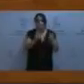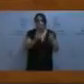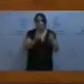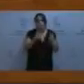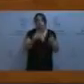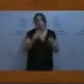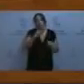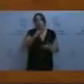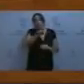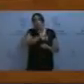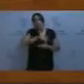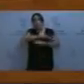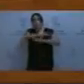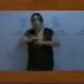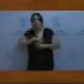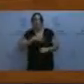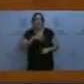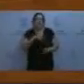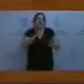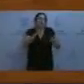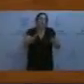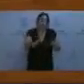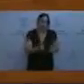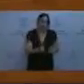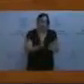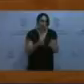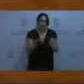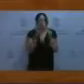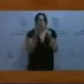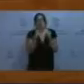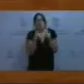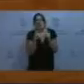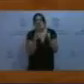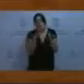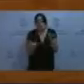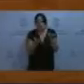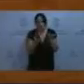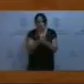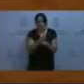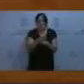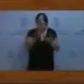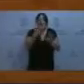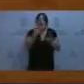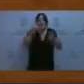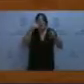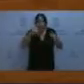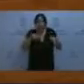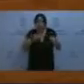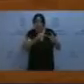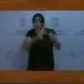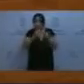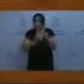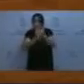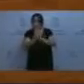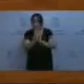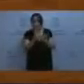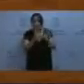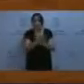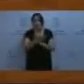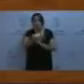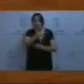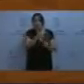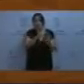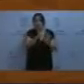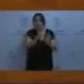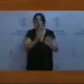Marinera Para pintar el barco Pero en este barco Del turismo O cambiamos al patrón O jamás llegaremos a ningún puerto Poníamos 30 años Y de perspectiva